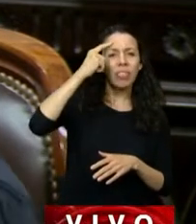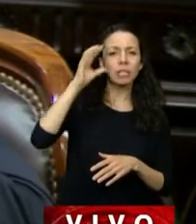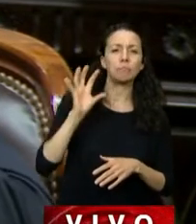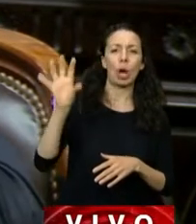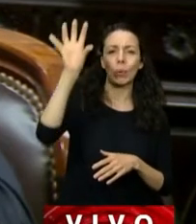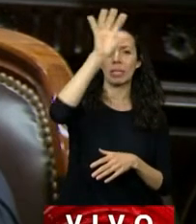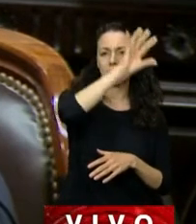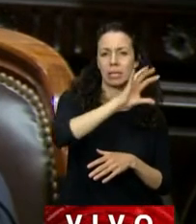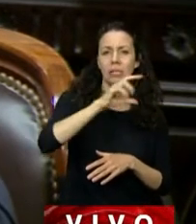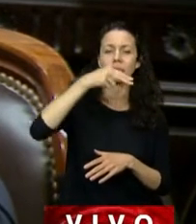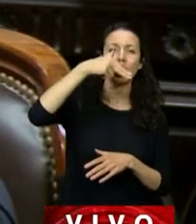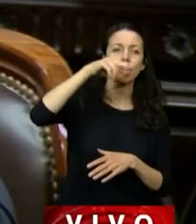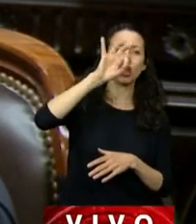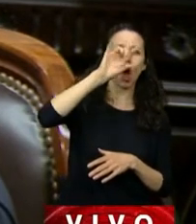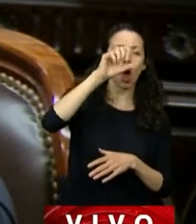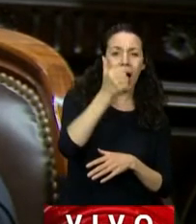provincias, NOA y NEA.